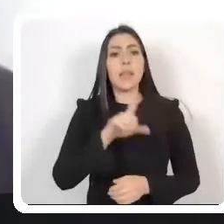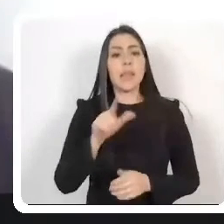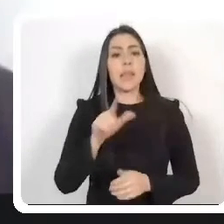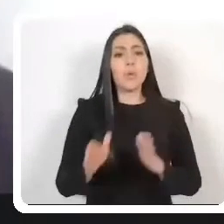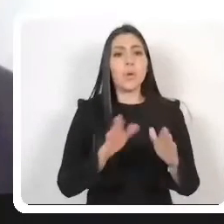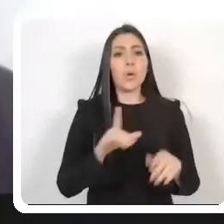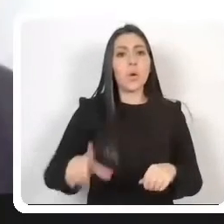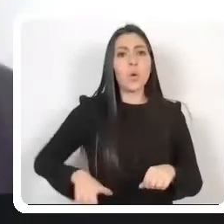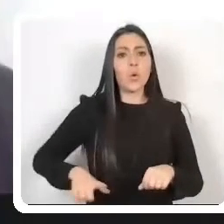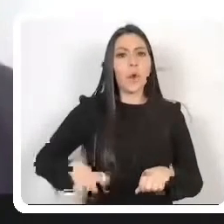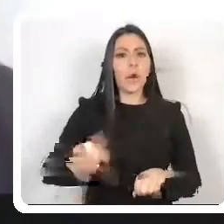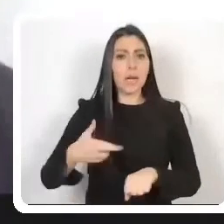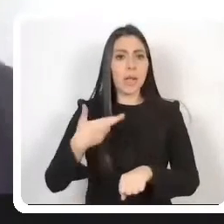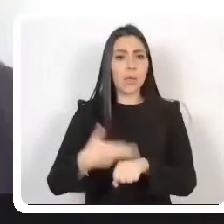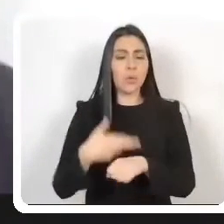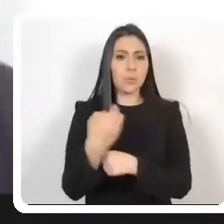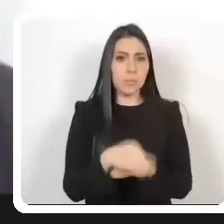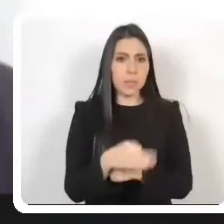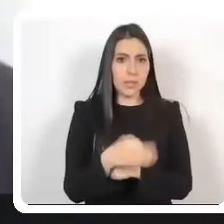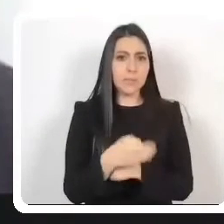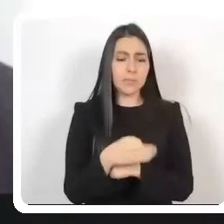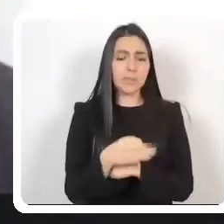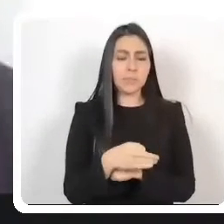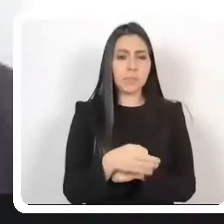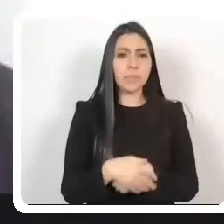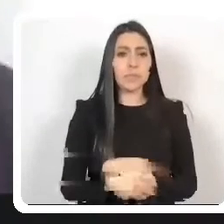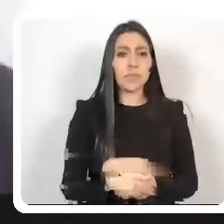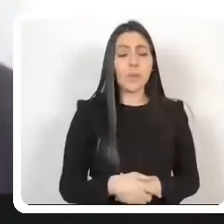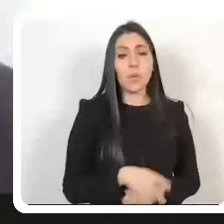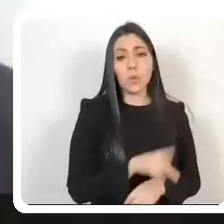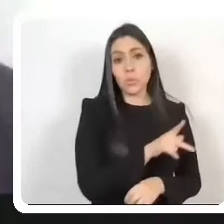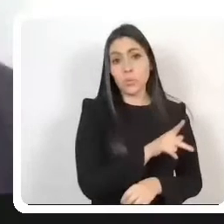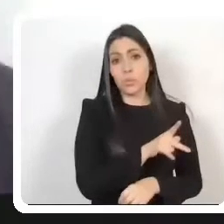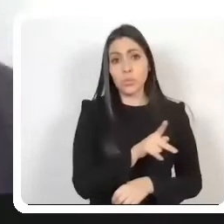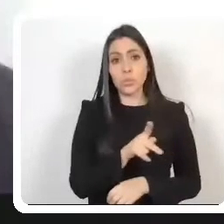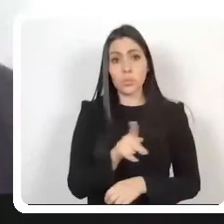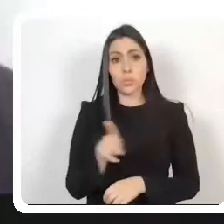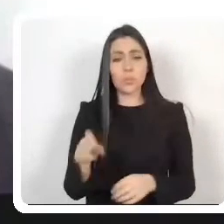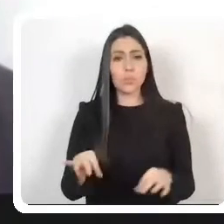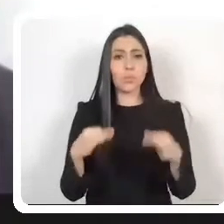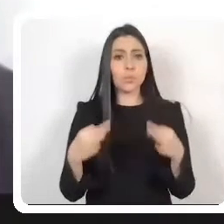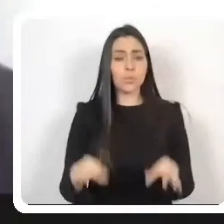interino. Todos, por supuesto, ejercidos en su tierra natal.